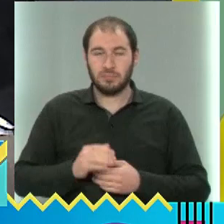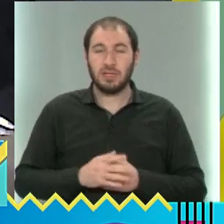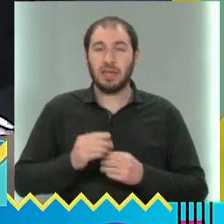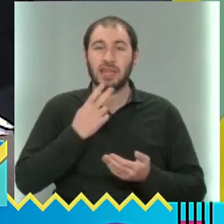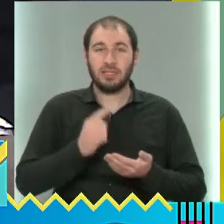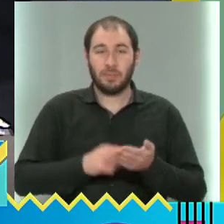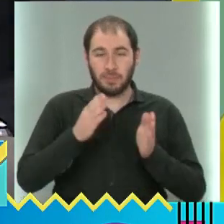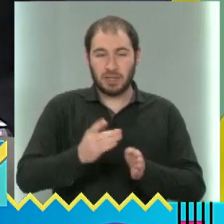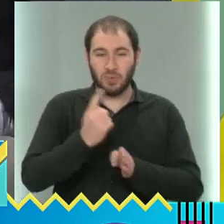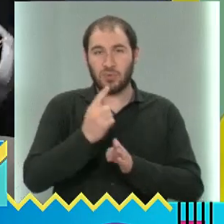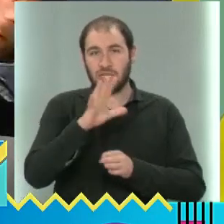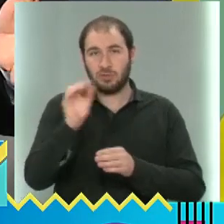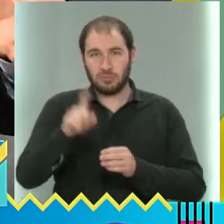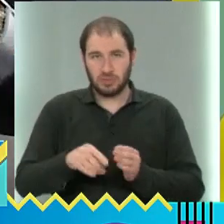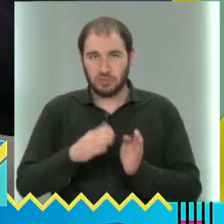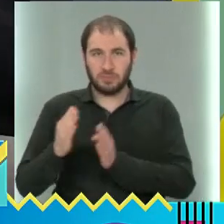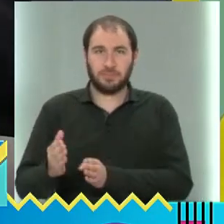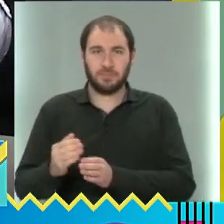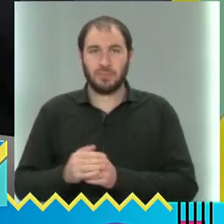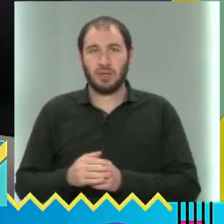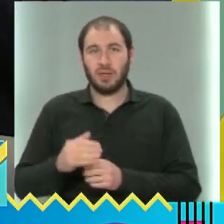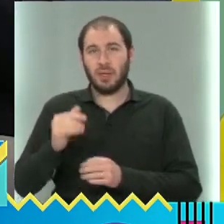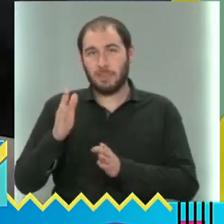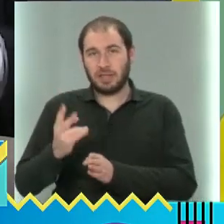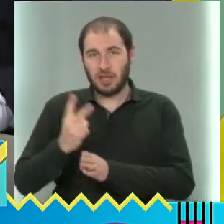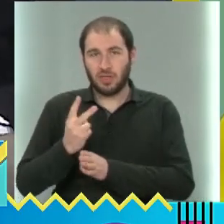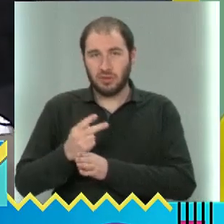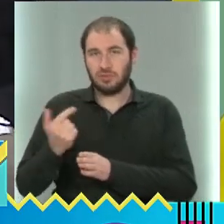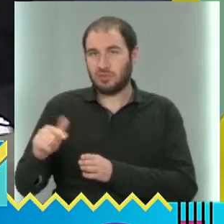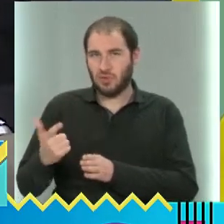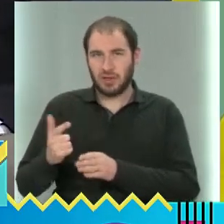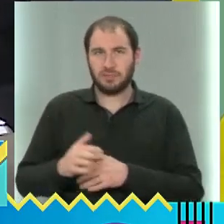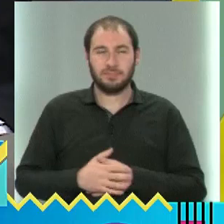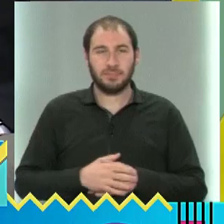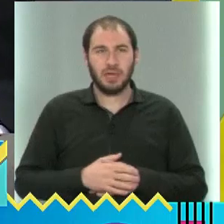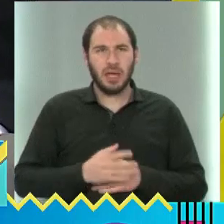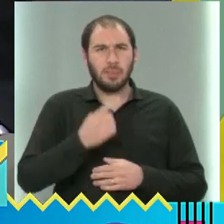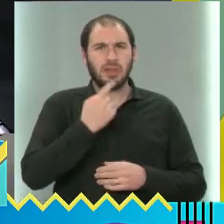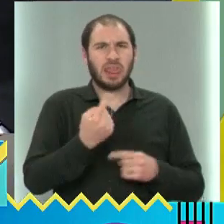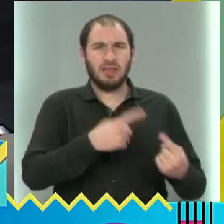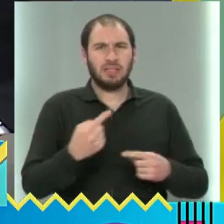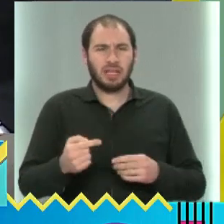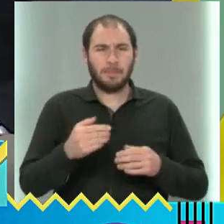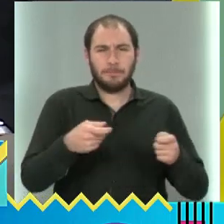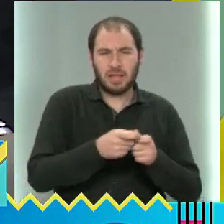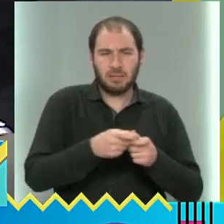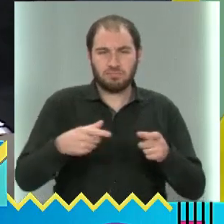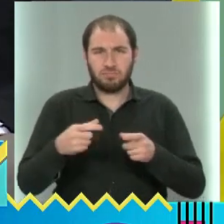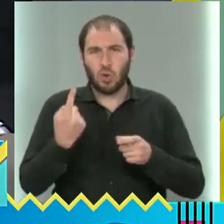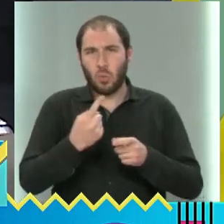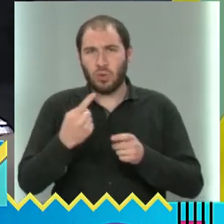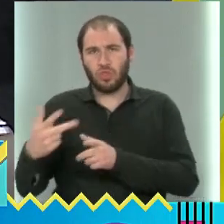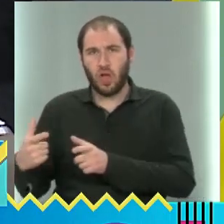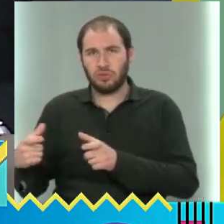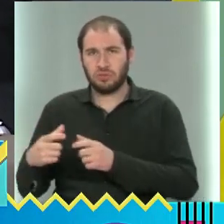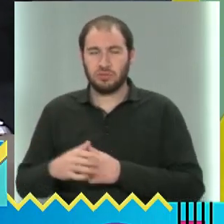medianas tramo 1 al 50%, y bueno, las medianas tramo 2 no tienen este beneficio. ¿Cuál sería la diferencia entre medianas tramo 1 y medianas tramo